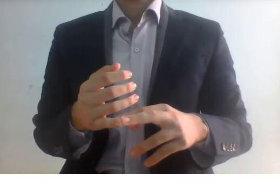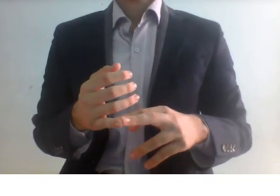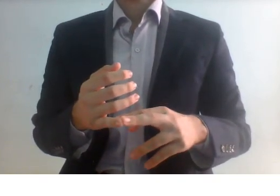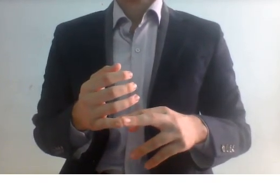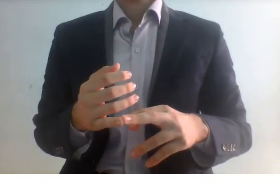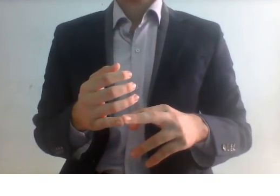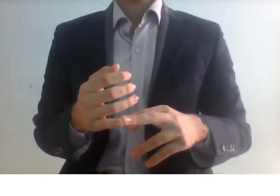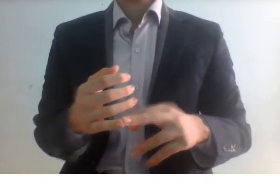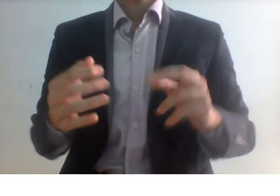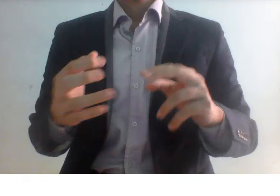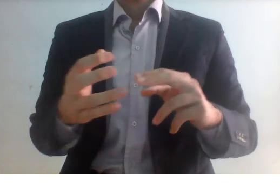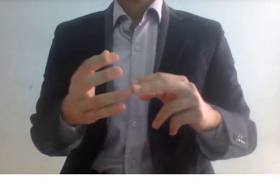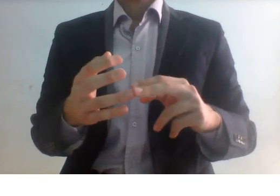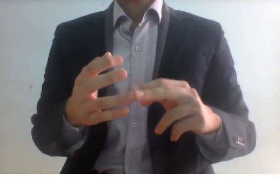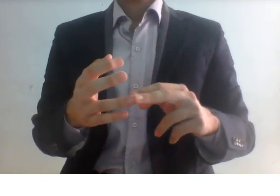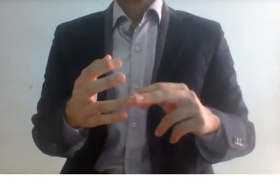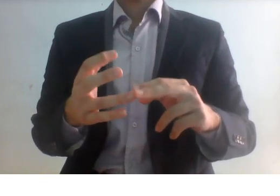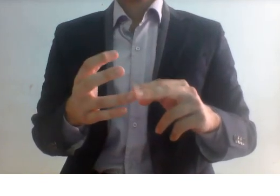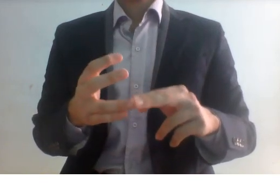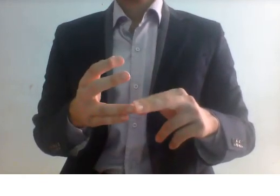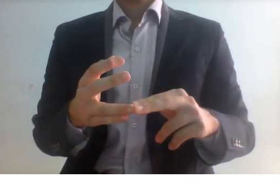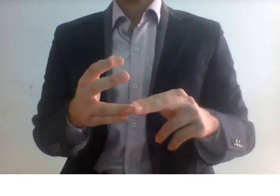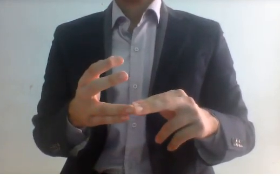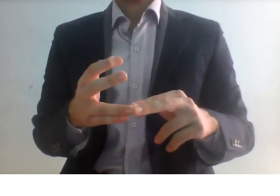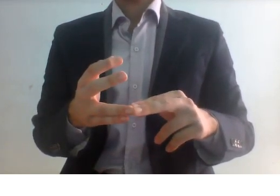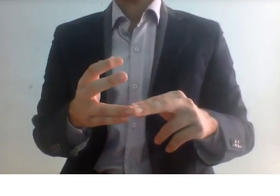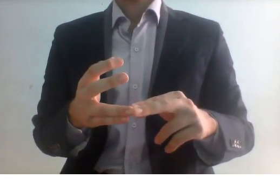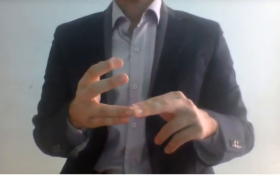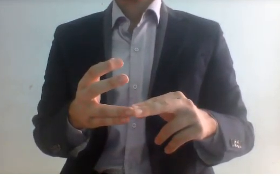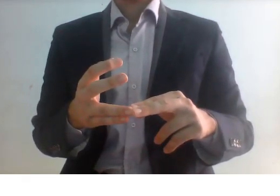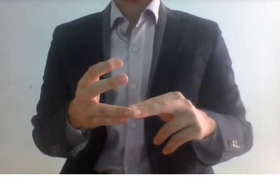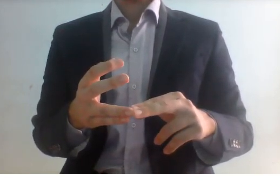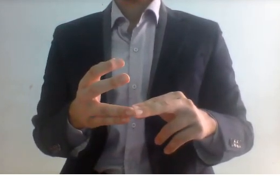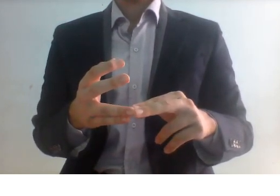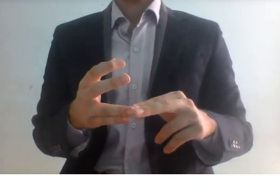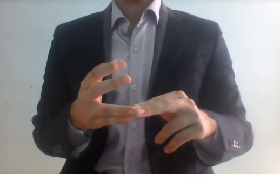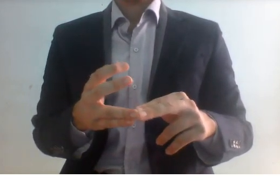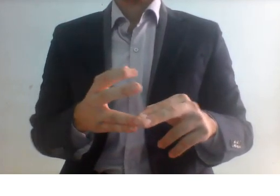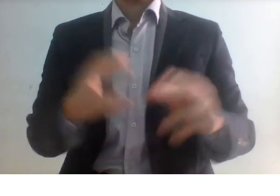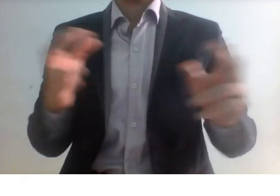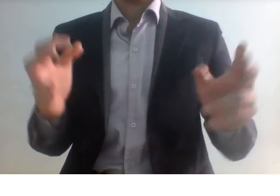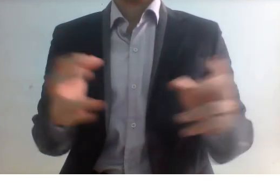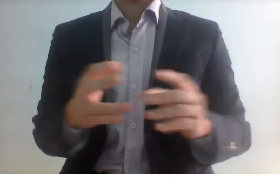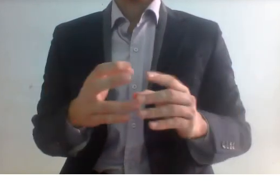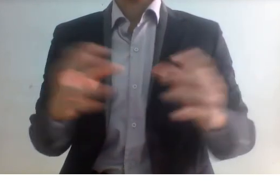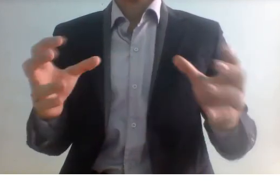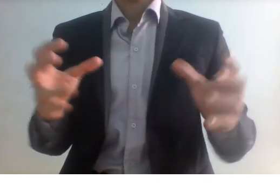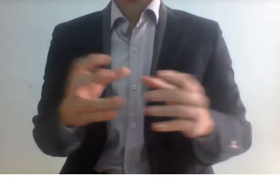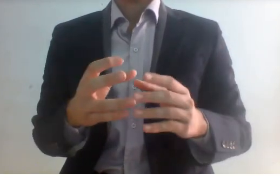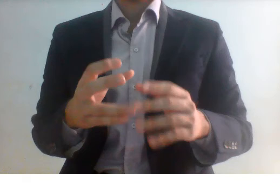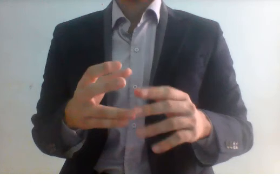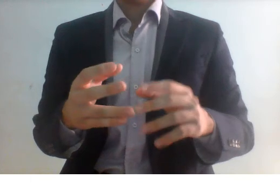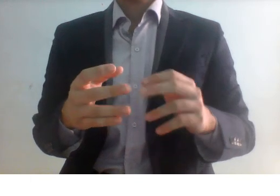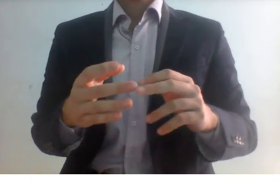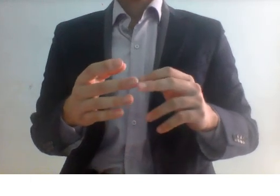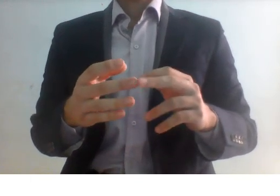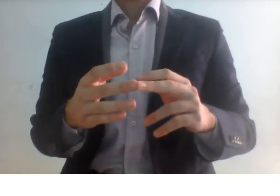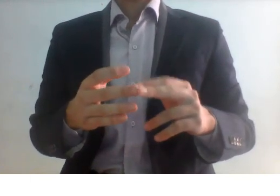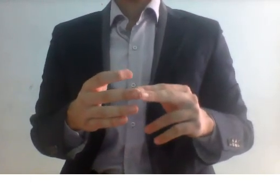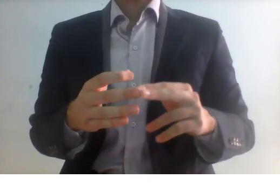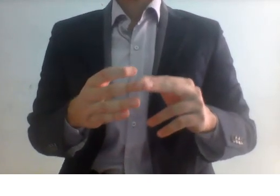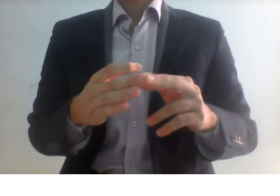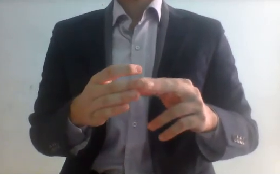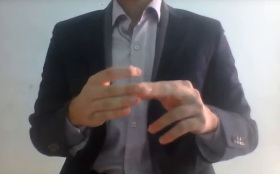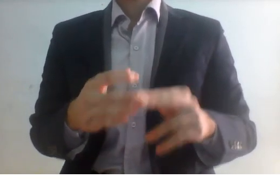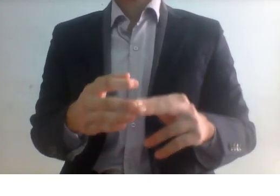cuales se violan los derechos de los trabajadores. ¿Por qué? Porque genera economía. ¿Pero para quién genera la economía? Pues para los grandes empresarios. Mientras que la